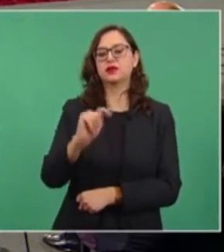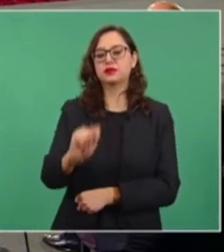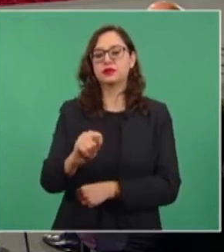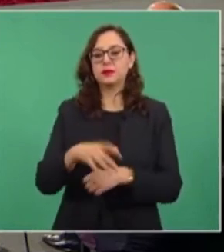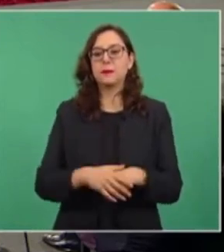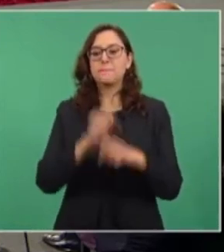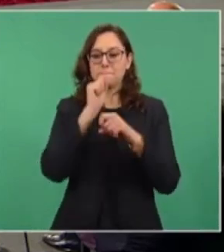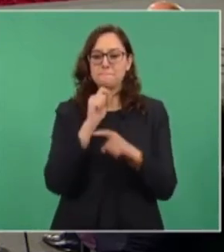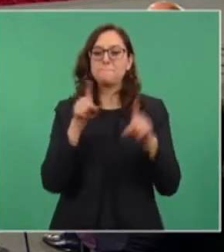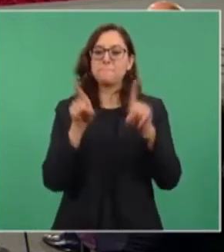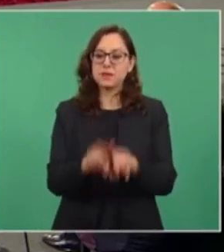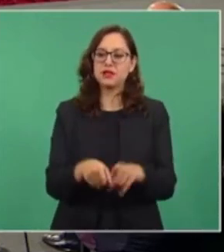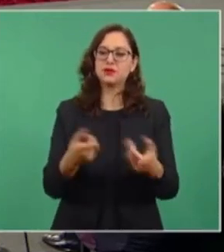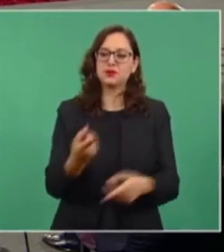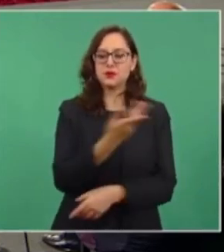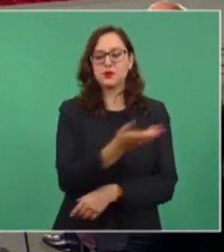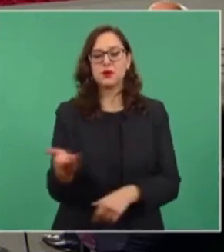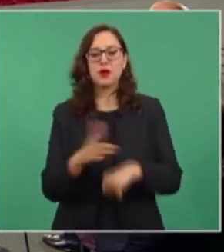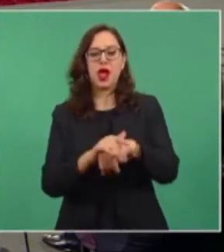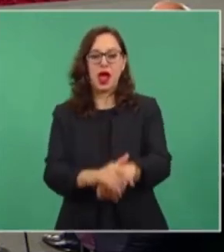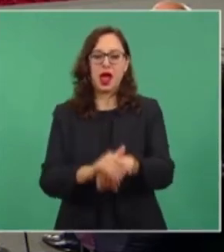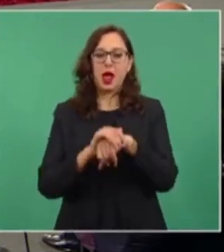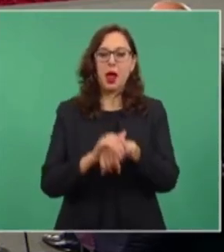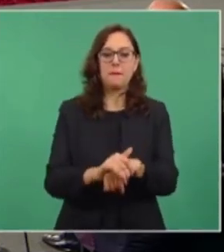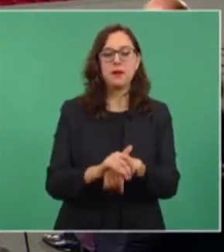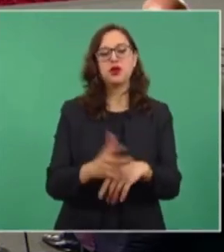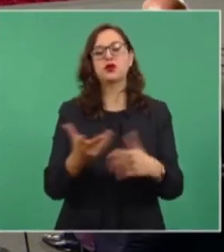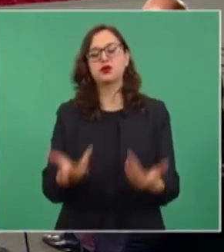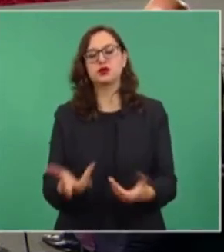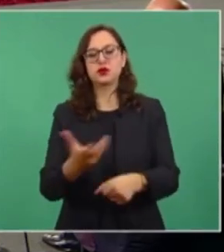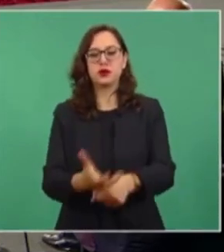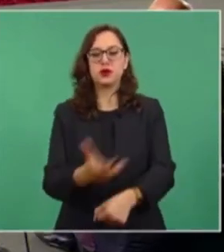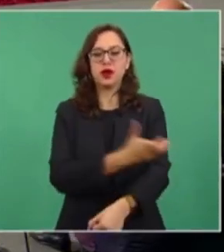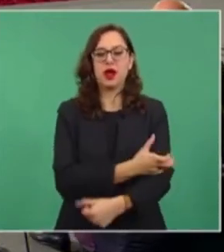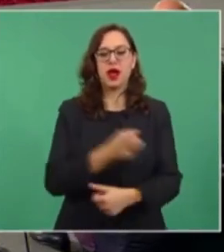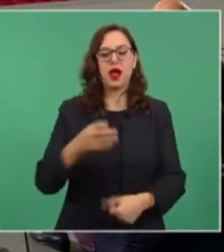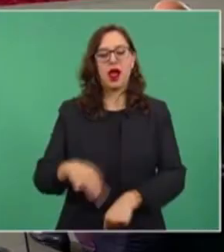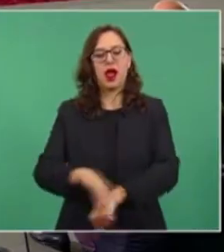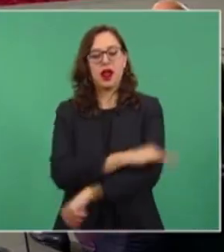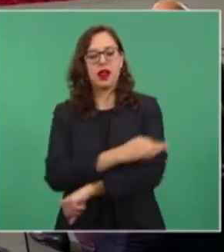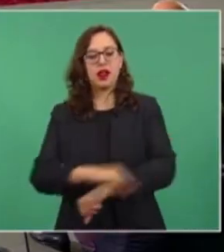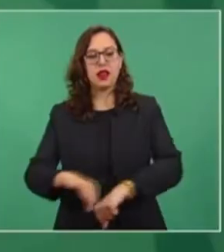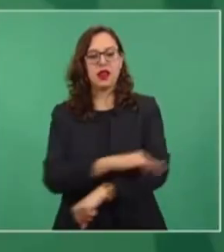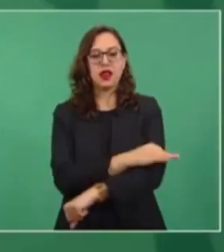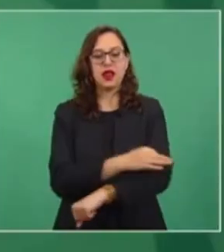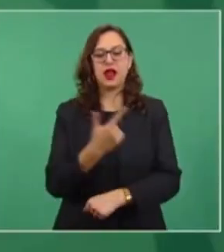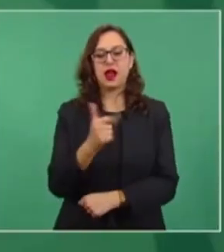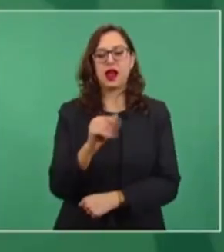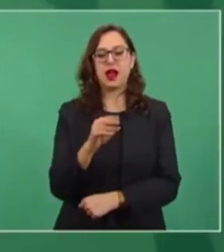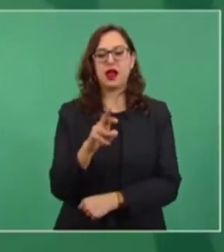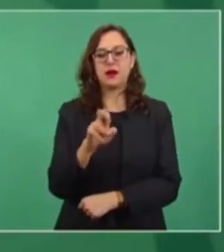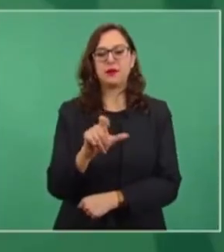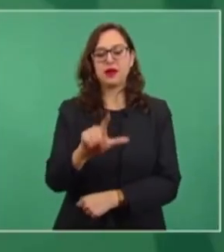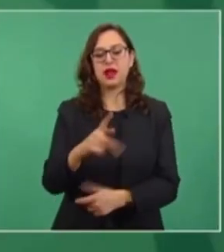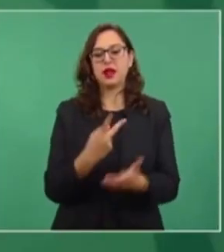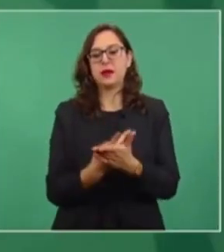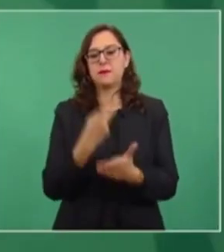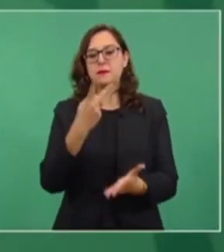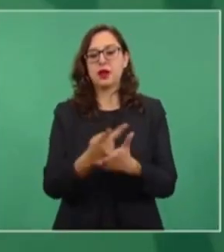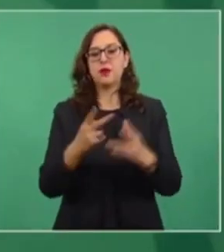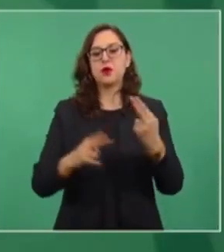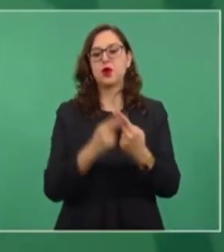Nuestros queridísimos amigos, colegas, el arquitecto Fray Gabriel Chávez de la Mora, Premio Nacional de Arquitectura